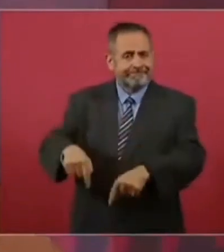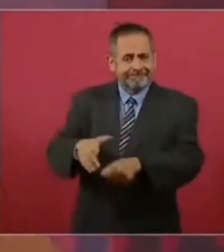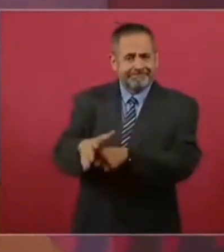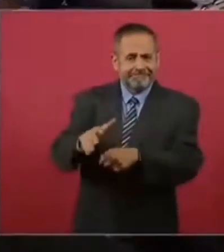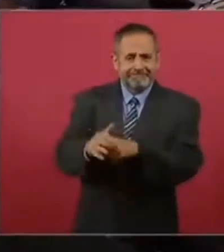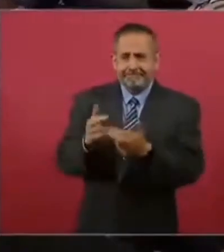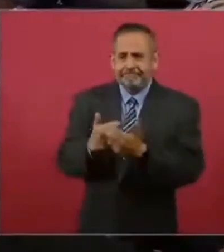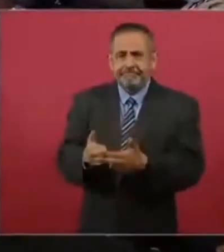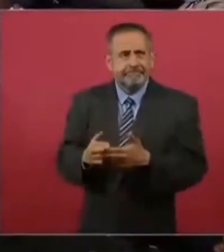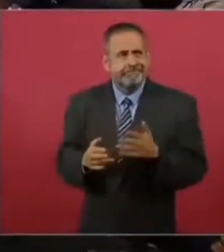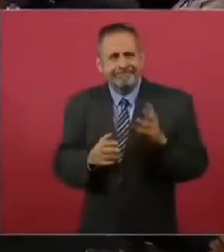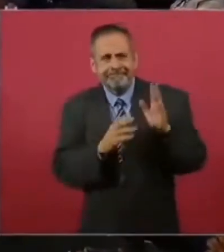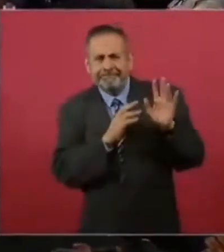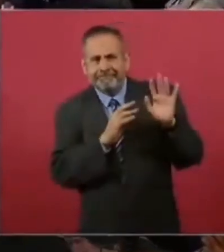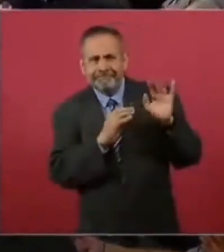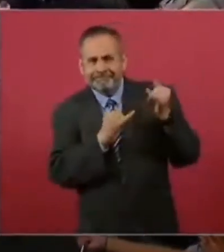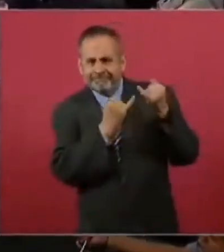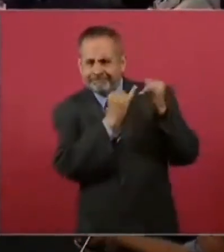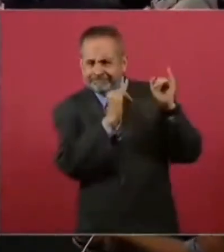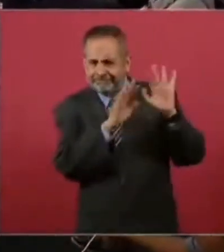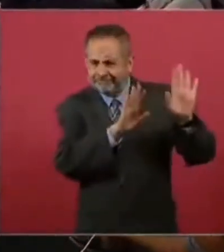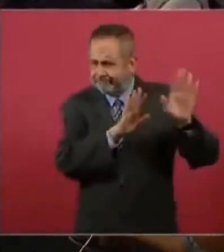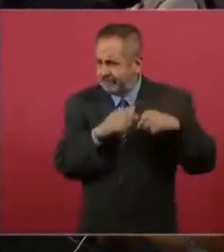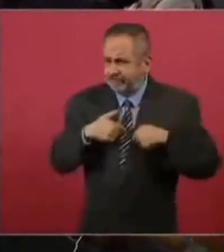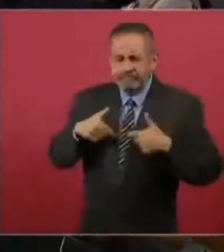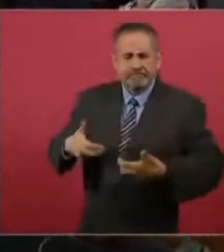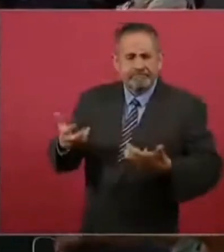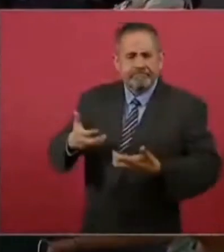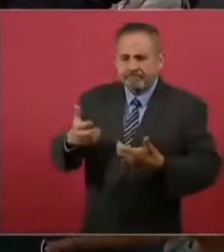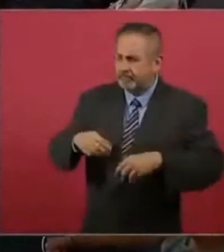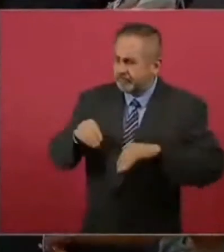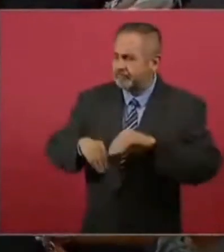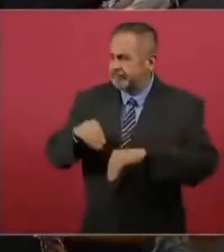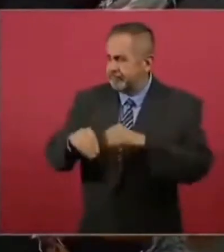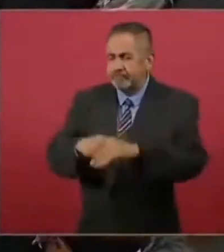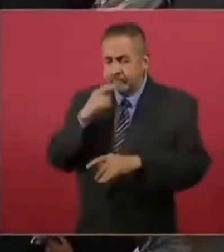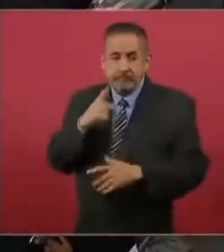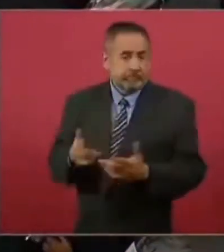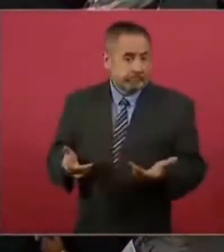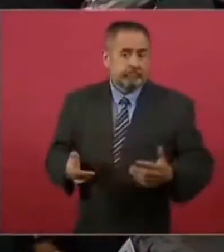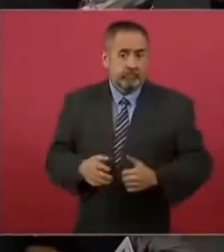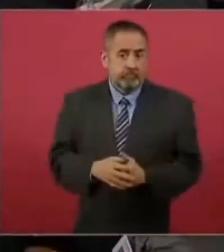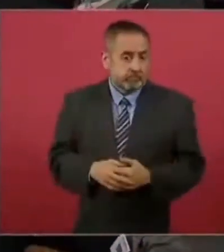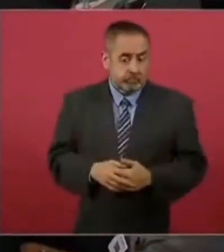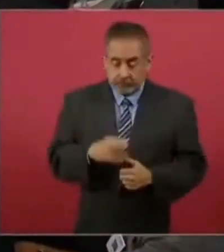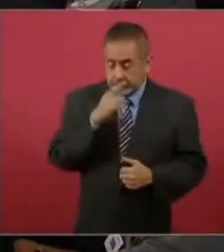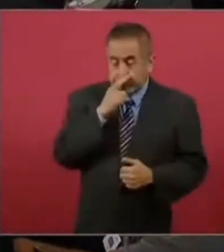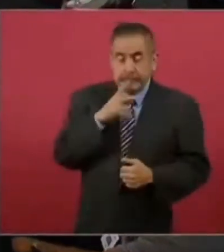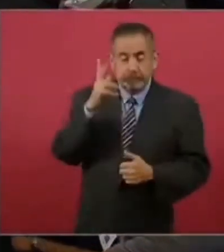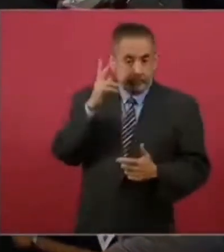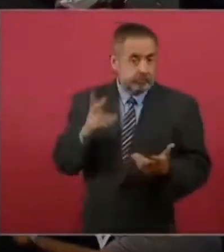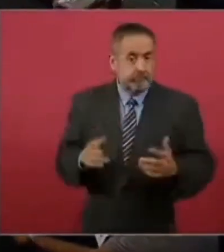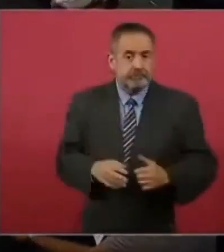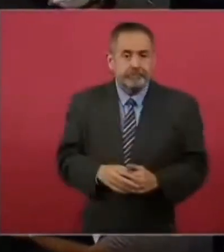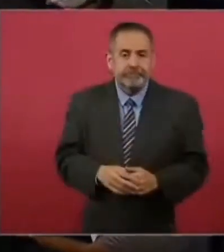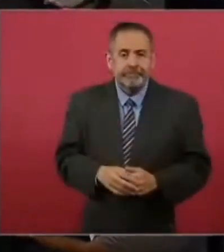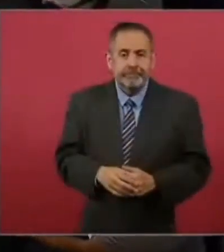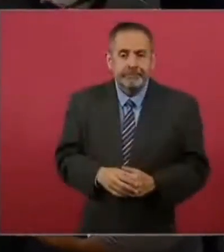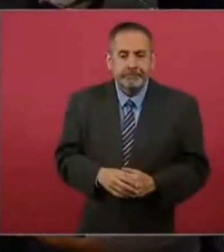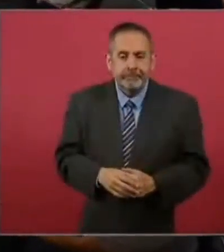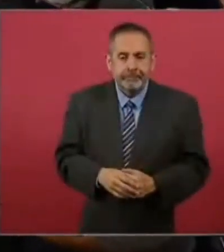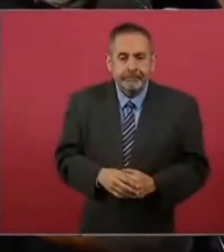y somos más independientes. ¿Cuánto aguantaría un gobierno de México